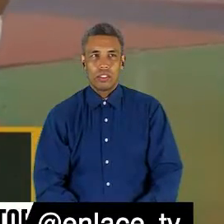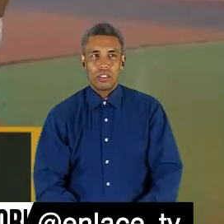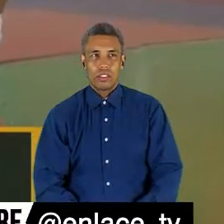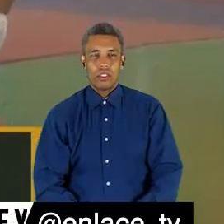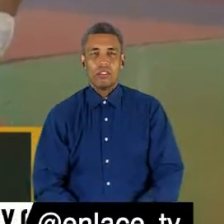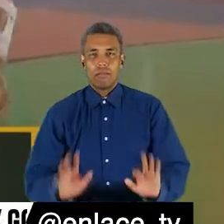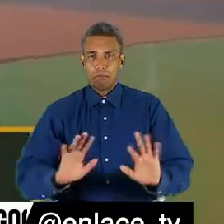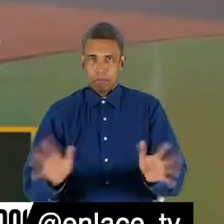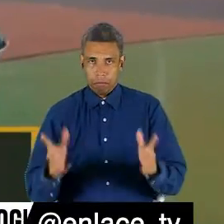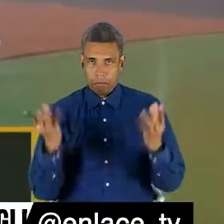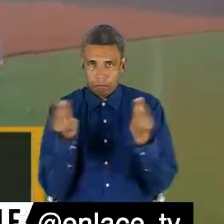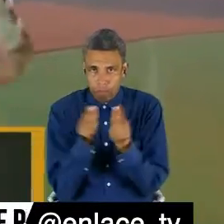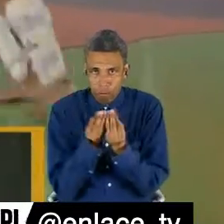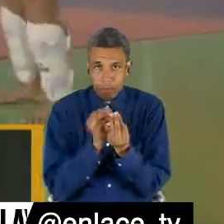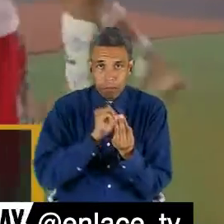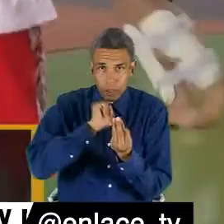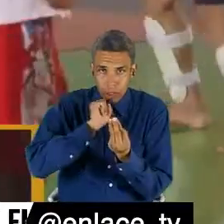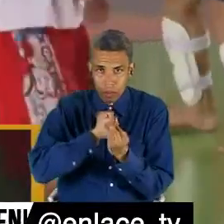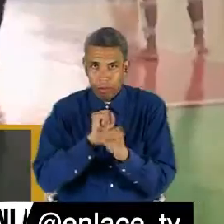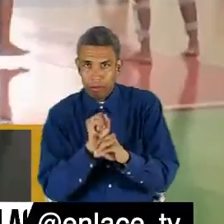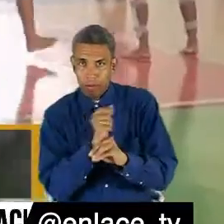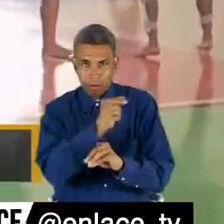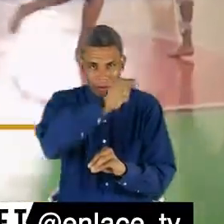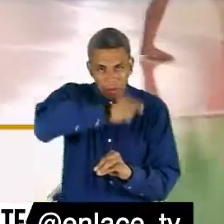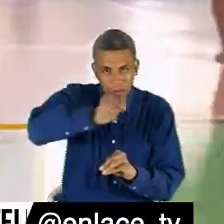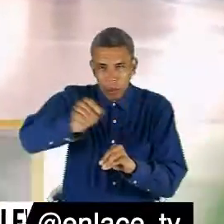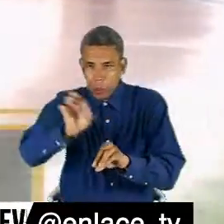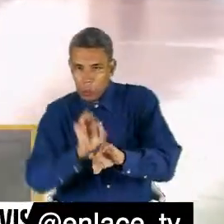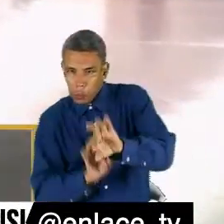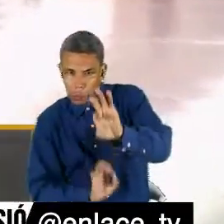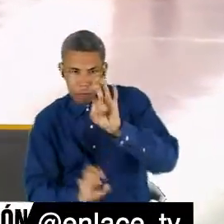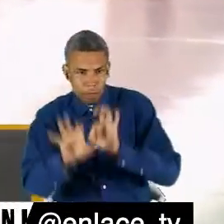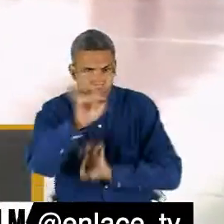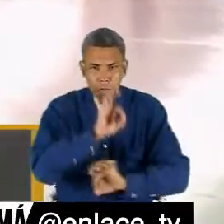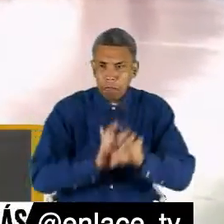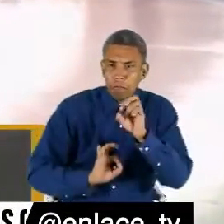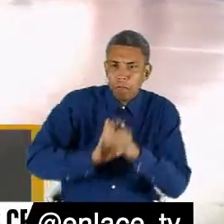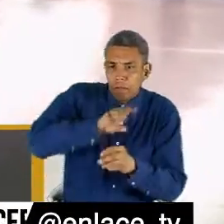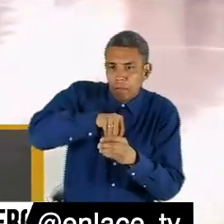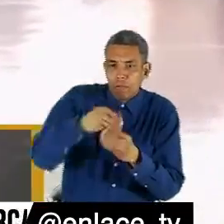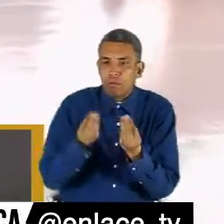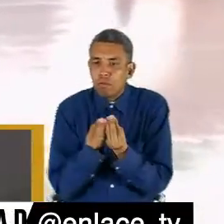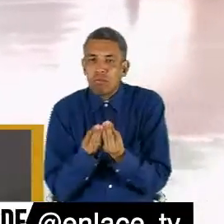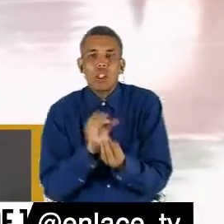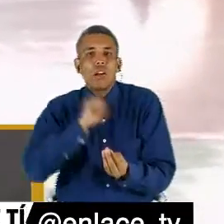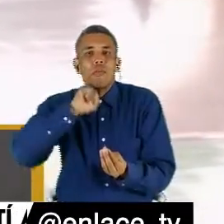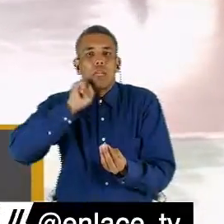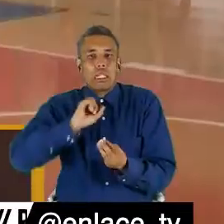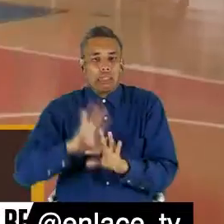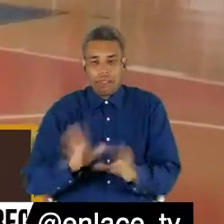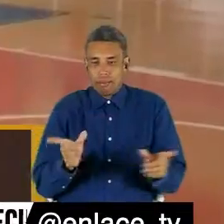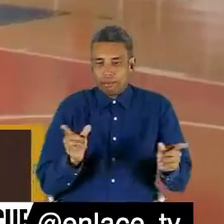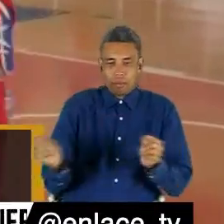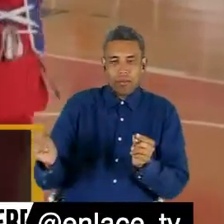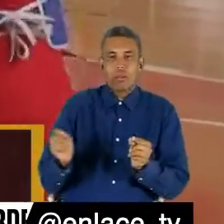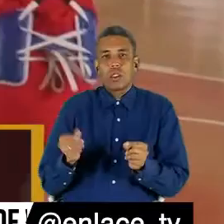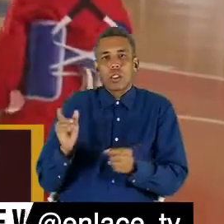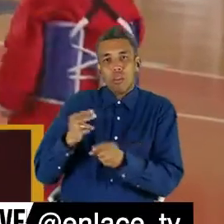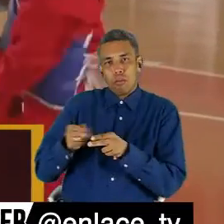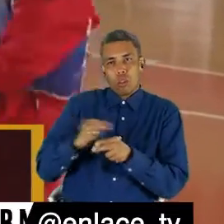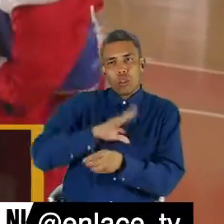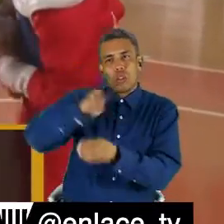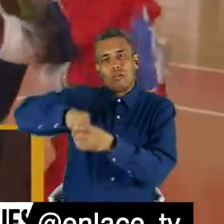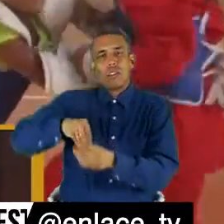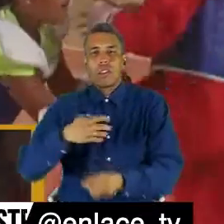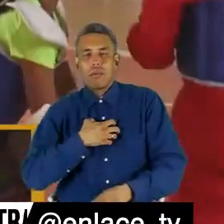la selección Barranca Bermeja de taekwondo que representará los colores de la ciudad en el Open Nacional que se llevará a cabo en Cartagena del 30 de